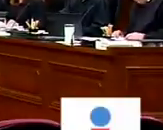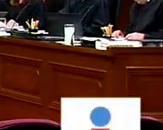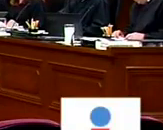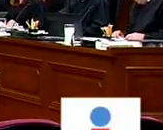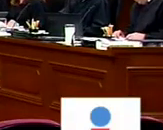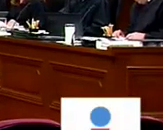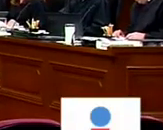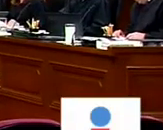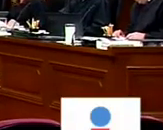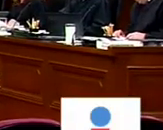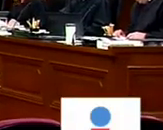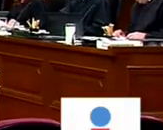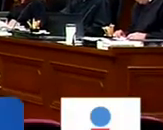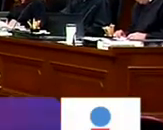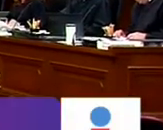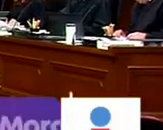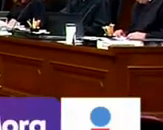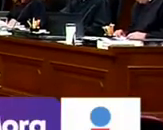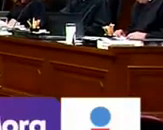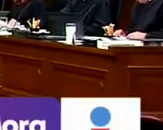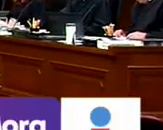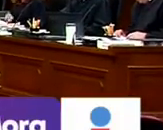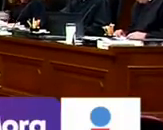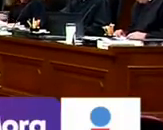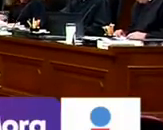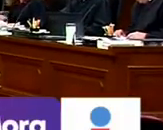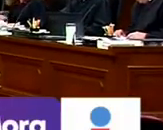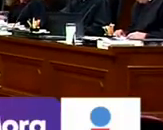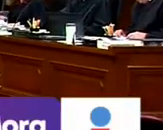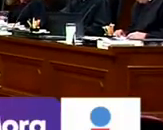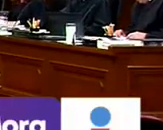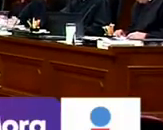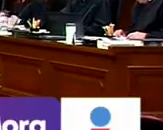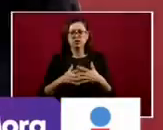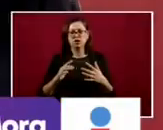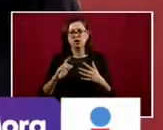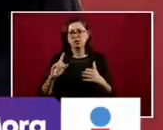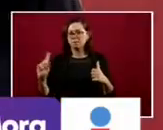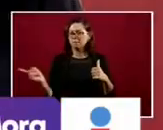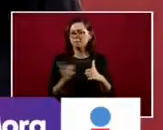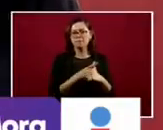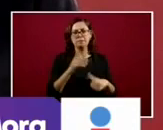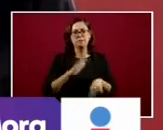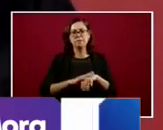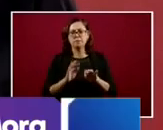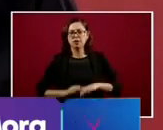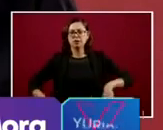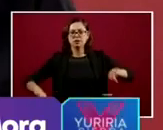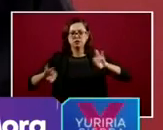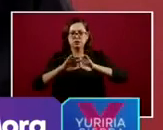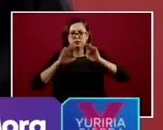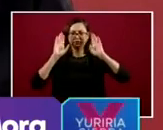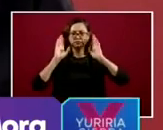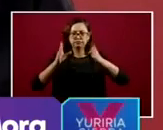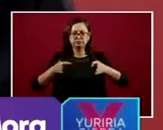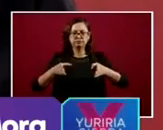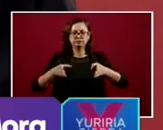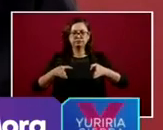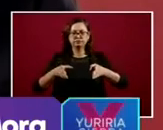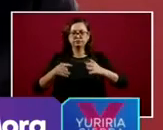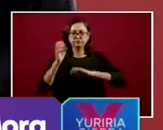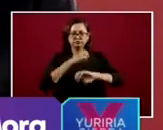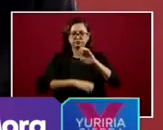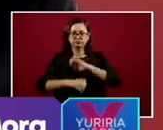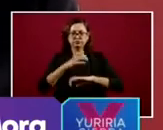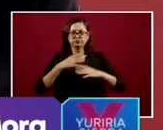Así es como rechazó Andrés Manuel López Obrador haber presionado a Eduardo Medina Mora para que renunciara a la Suprema Corte. En la mañanera de hoy